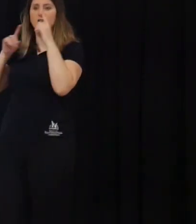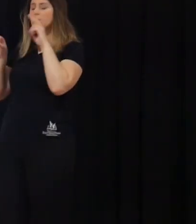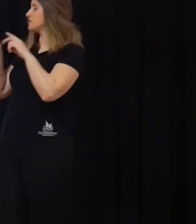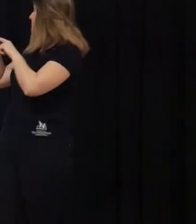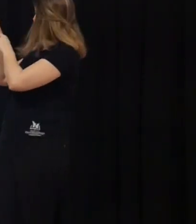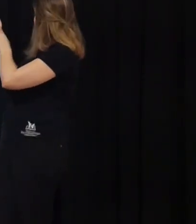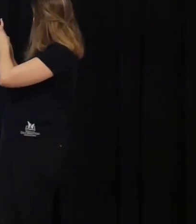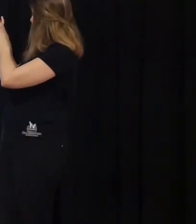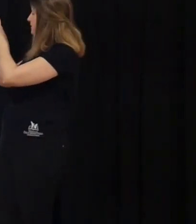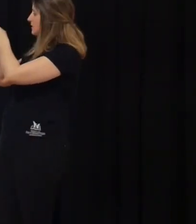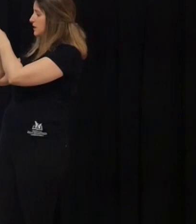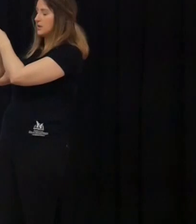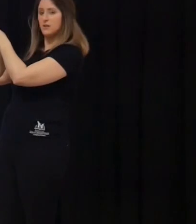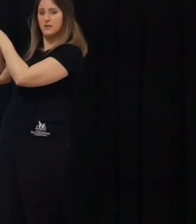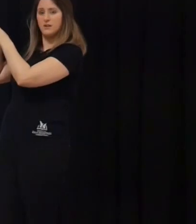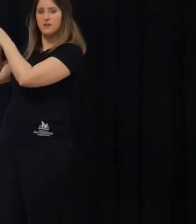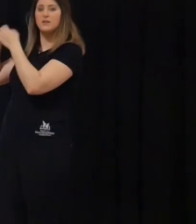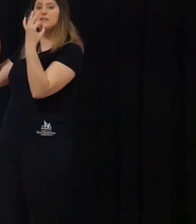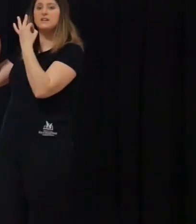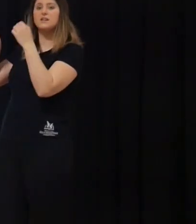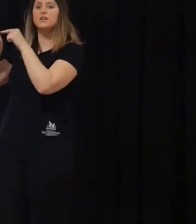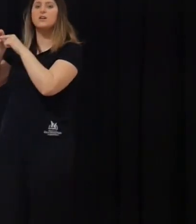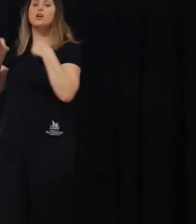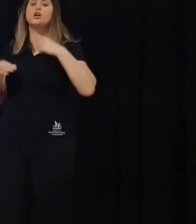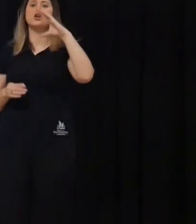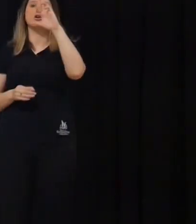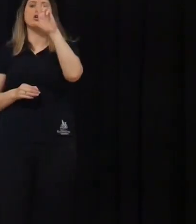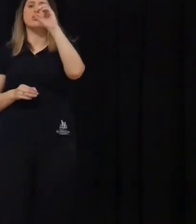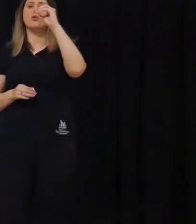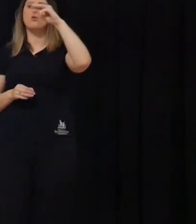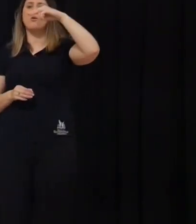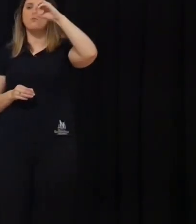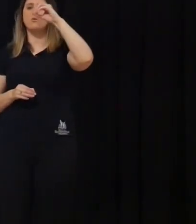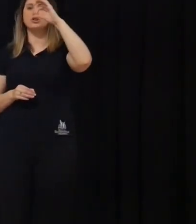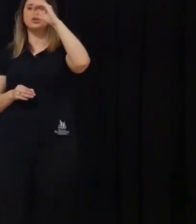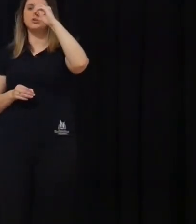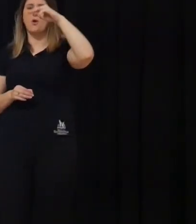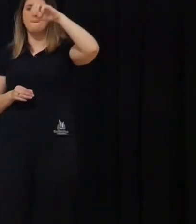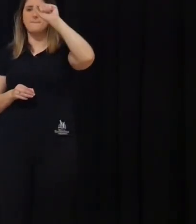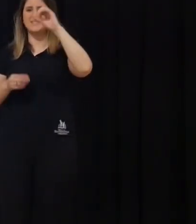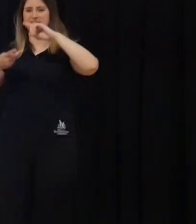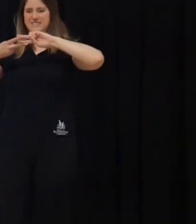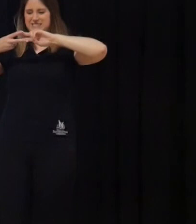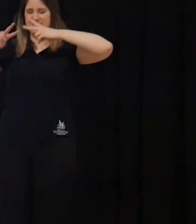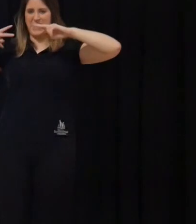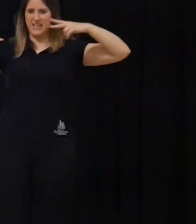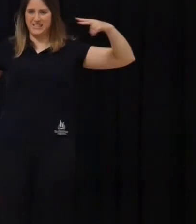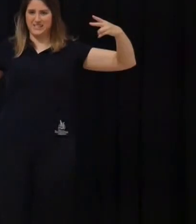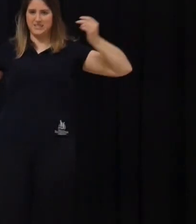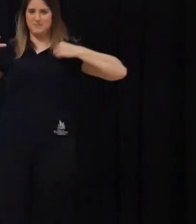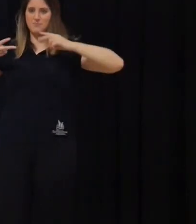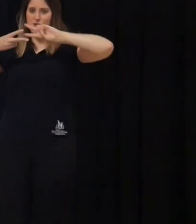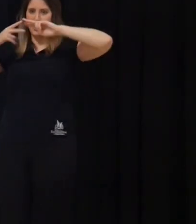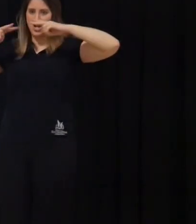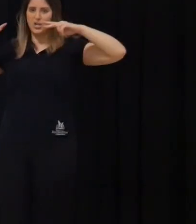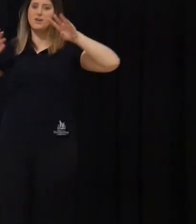bien, es donde tenemos nuestros cromosomas. Seguro que han olvidado hablar de ellos. Bueno, pues los